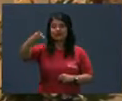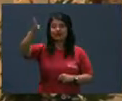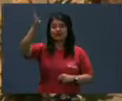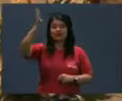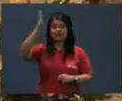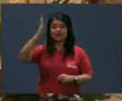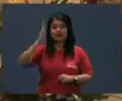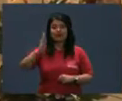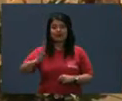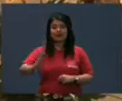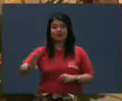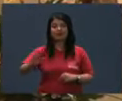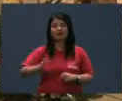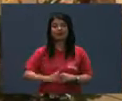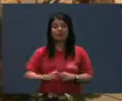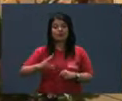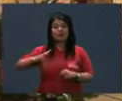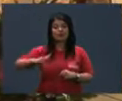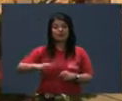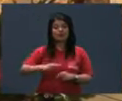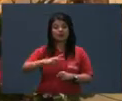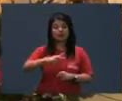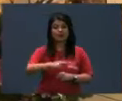Cordero de Dios,